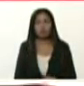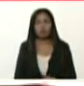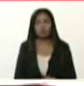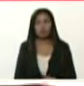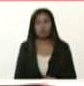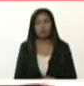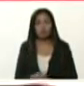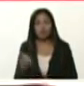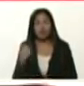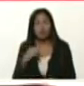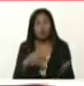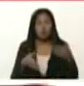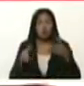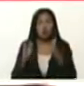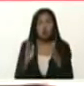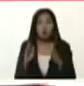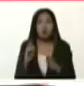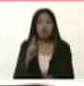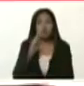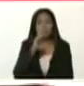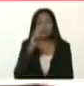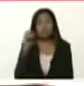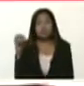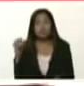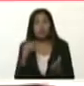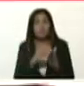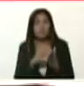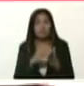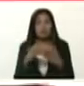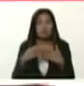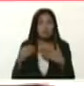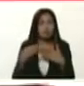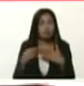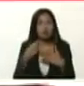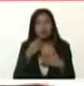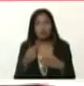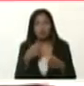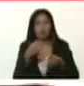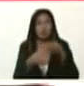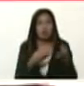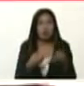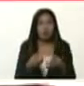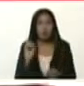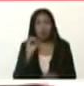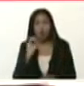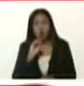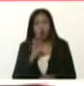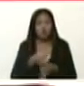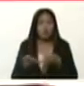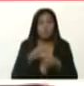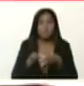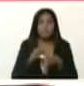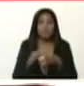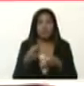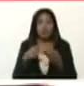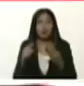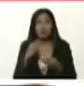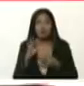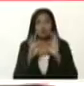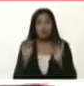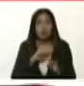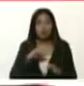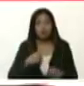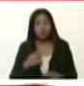Tenemos que construirla en 100 mil, si hablamos de dólares, o de petro, que es la otra moneda